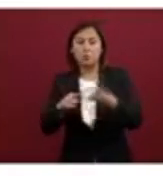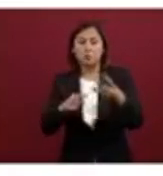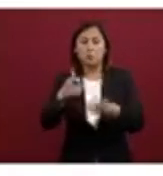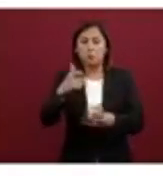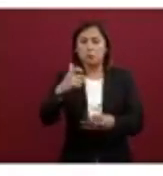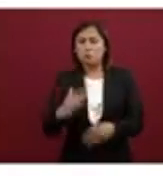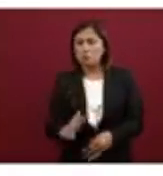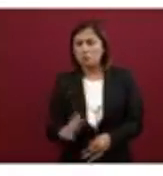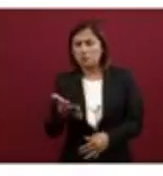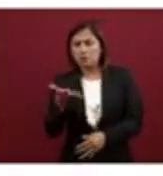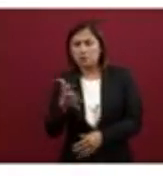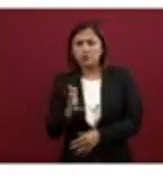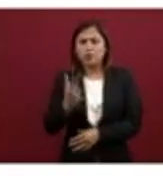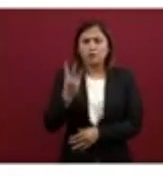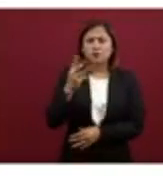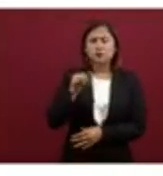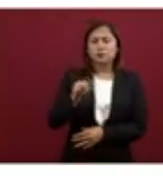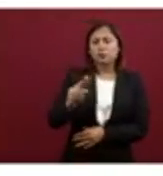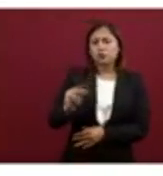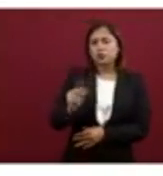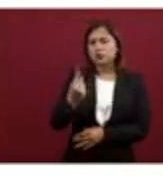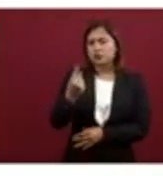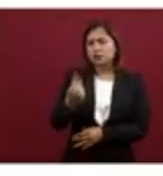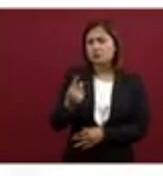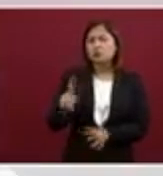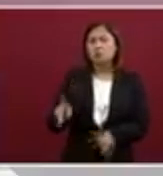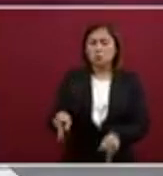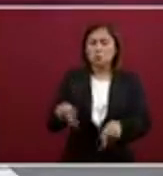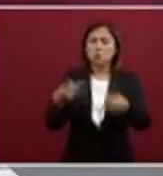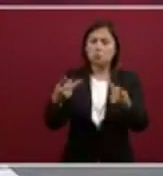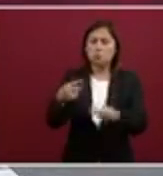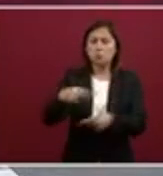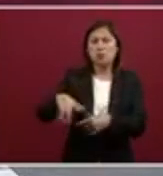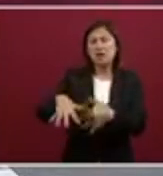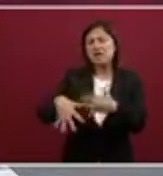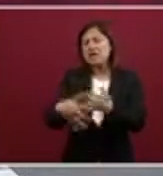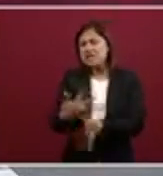de 3.81, precio al público de